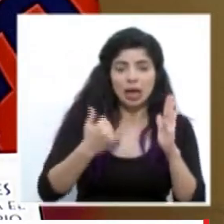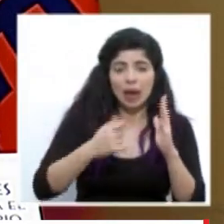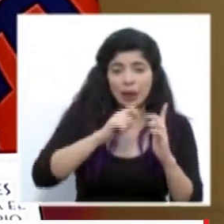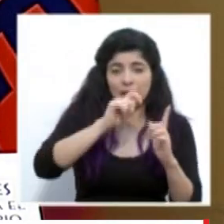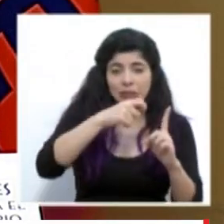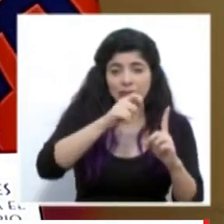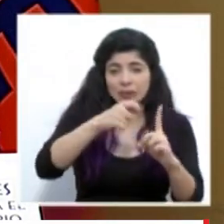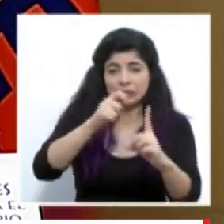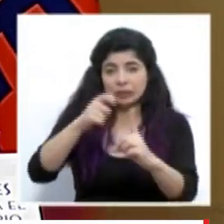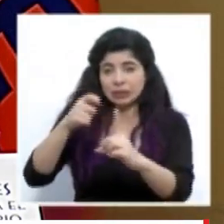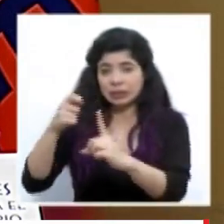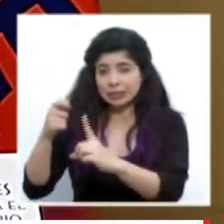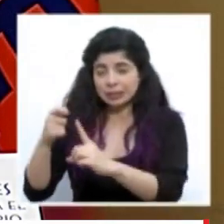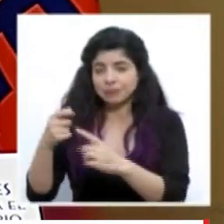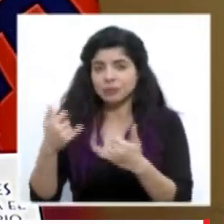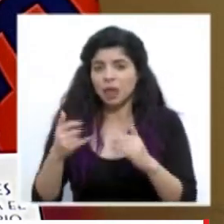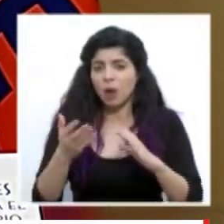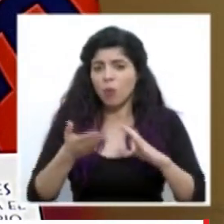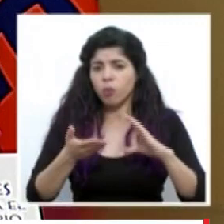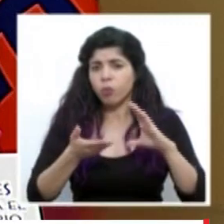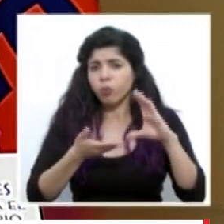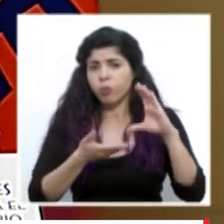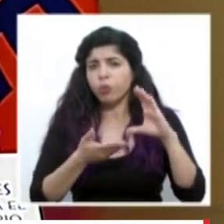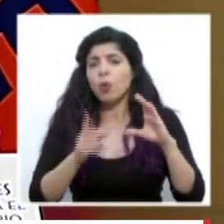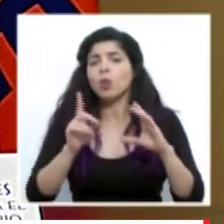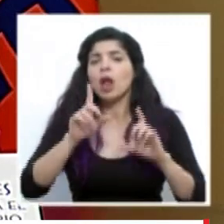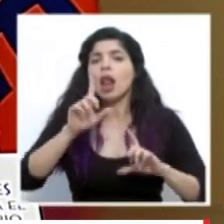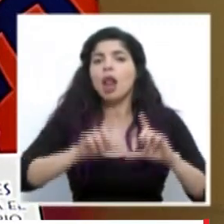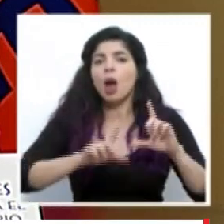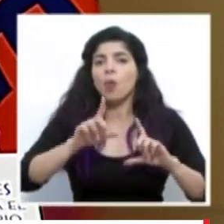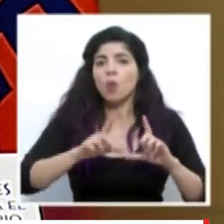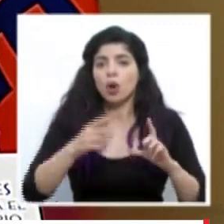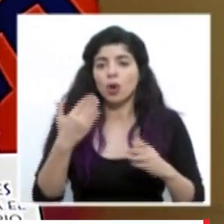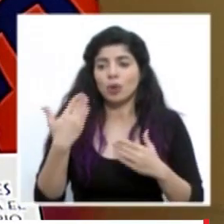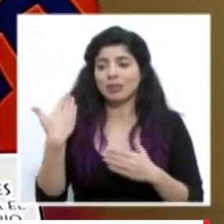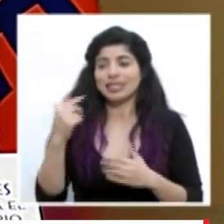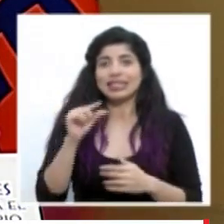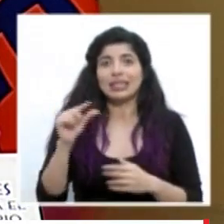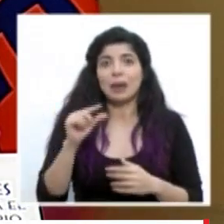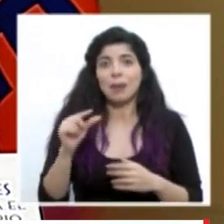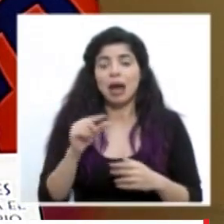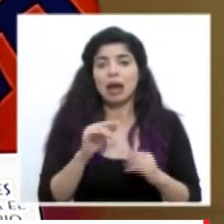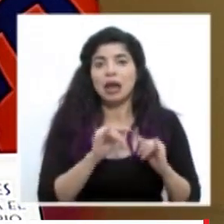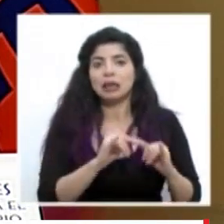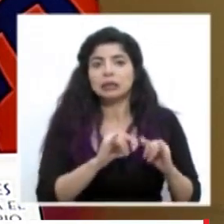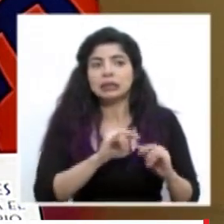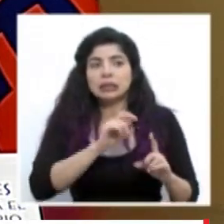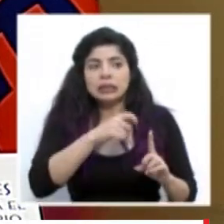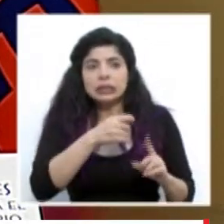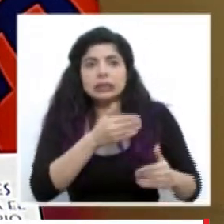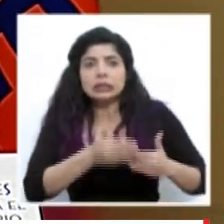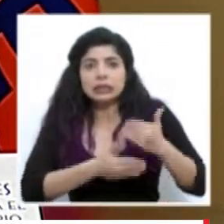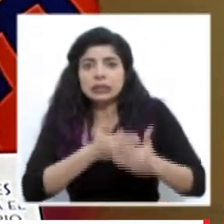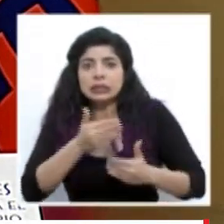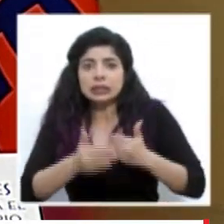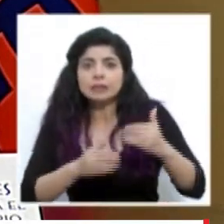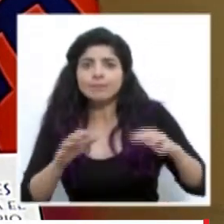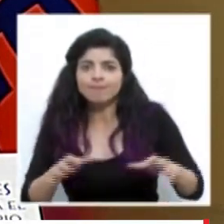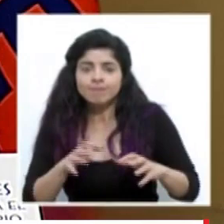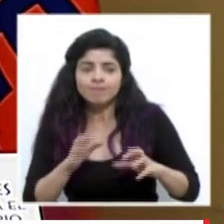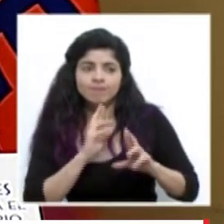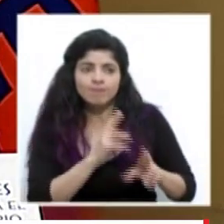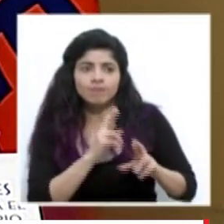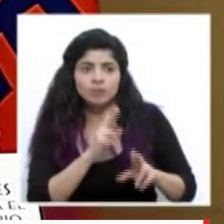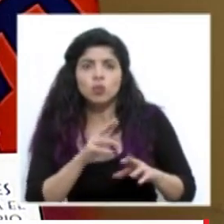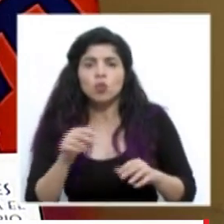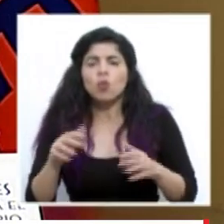están realizando. Se han acumulado muestras en los laboratorios en estas últimas semanas, en las que hemos reaccionado proactivamente